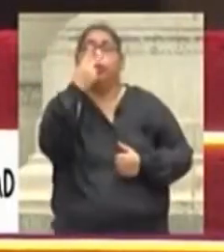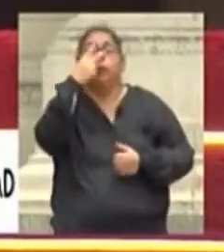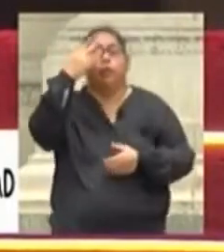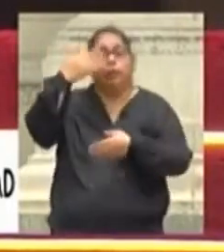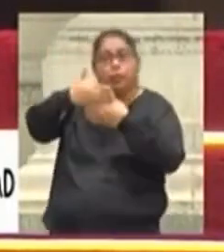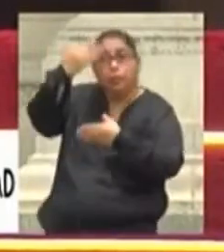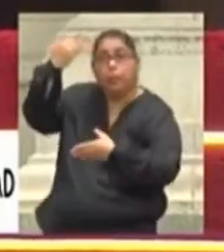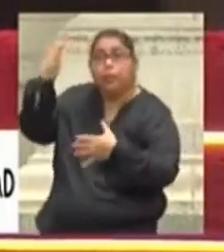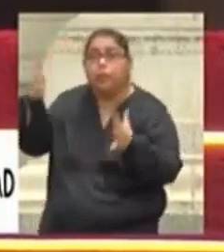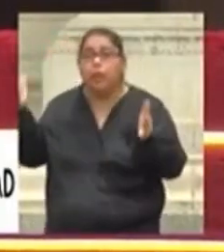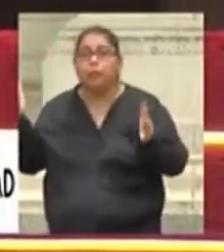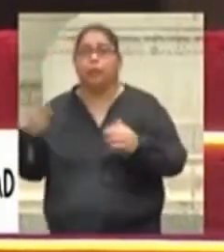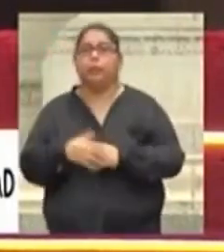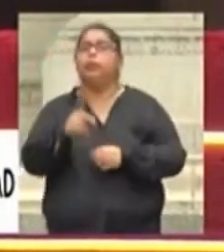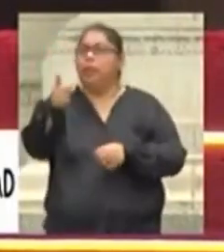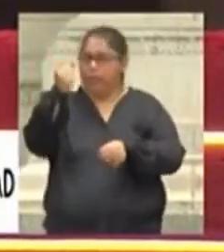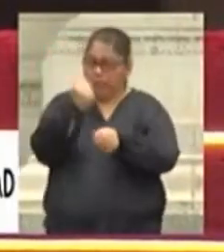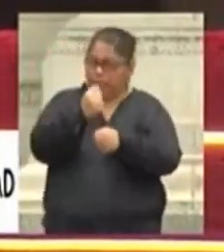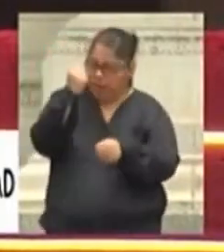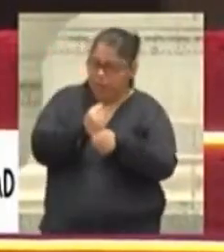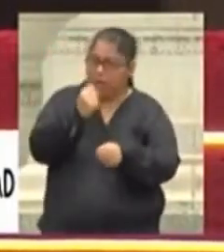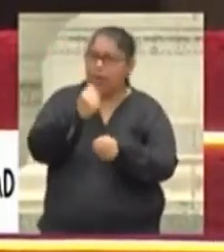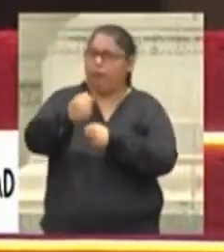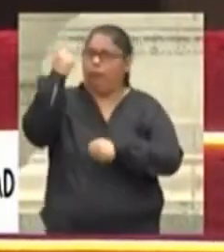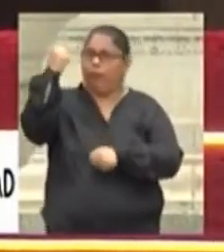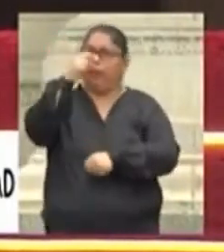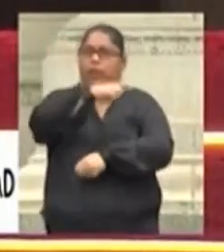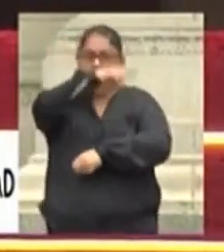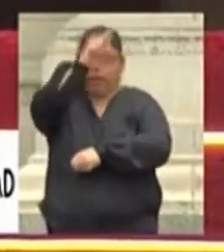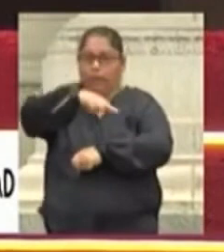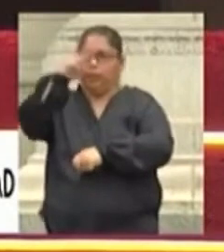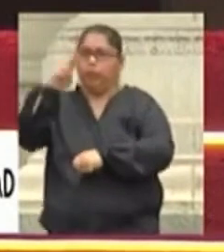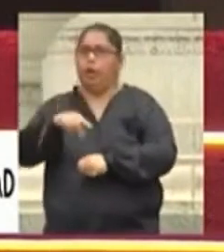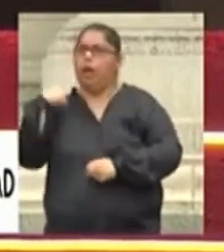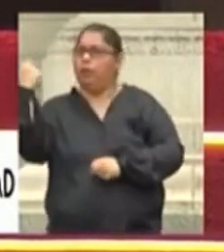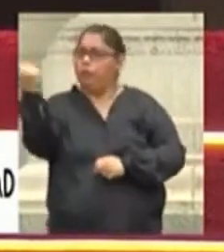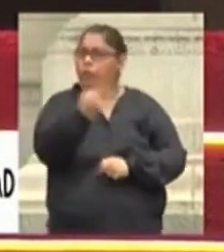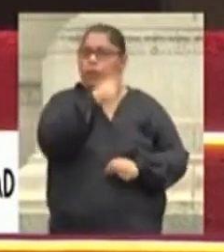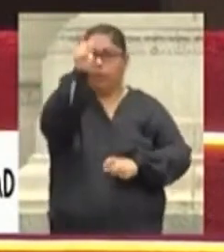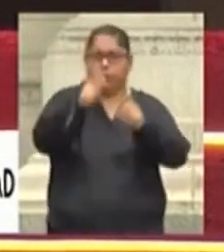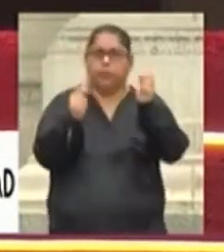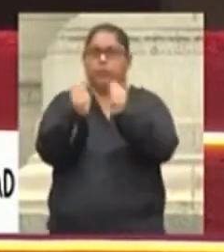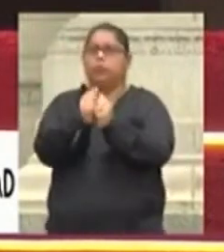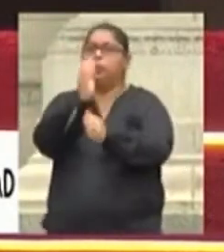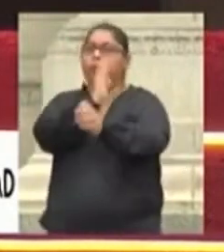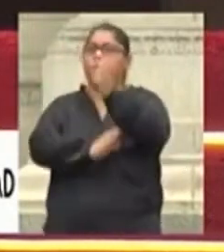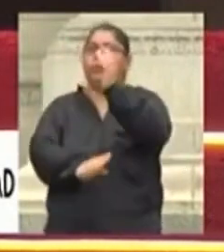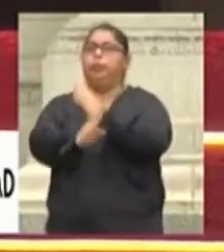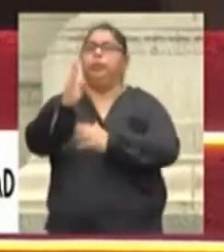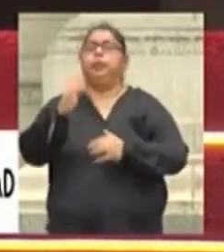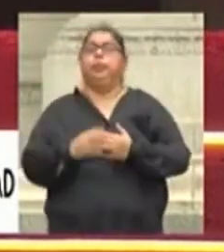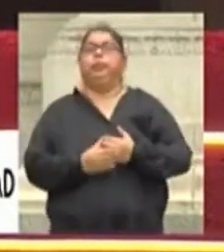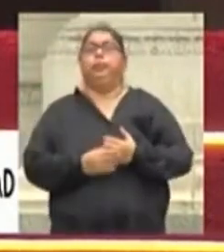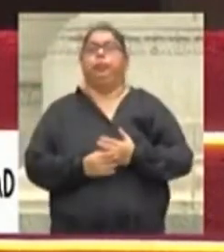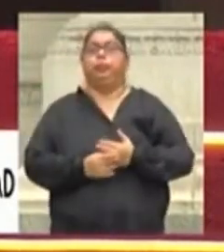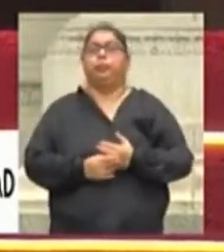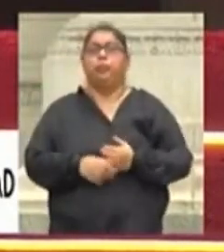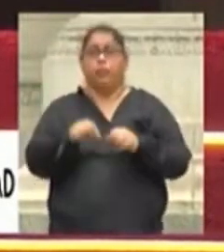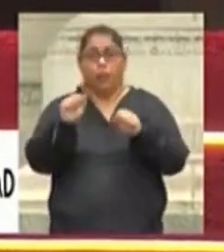este se de pantalla en las provincias y en las regiones tiene que empezar a trabajar a todas las personas con discapacidad